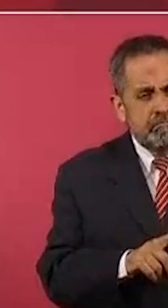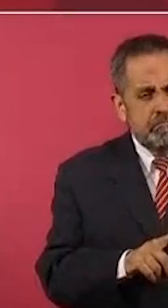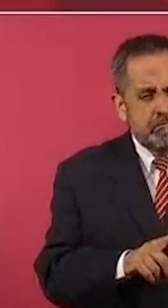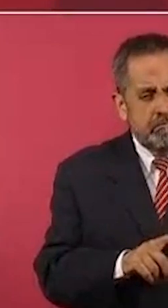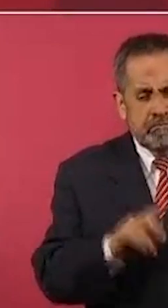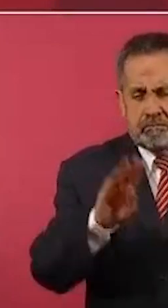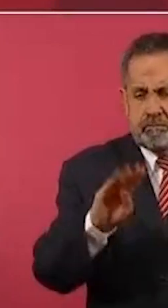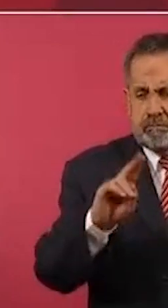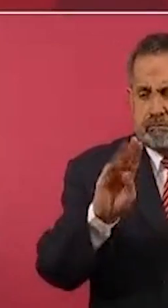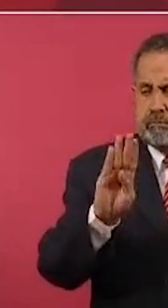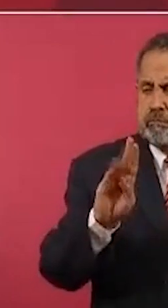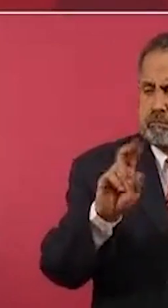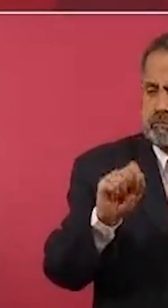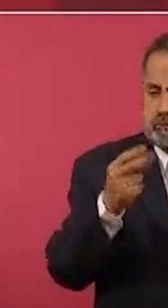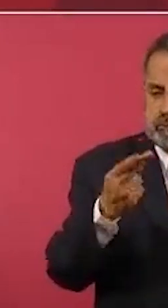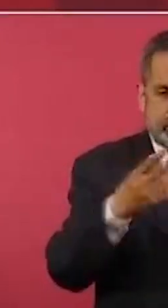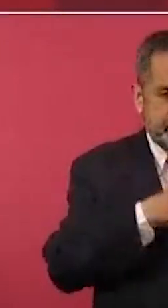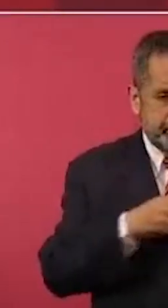Bush hijo,